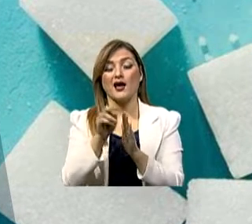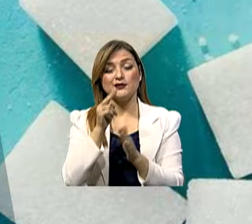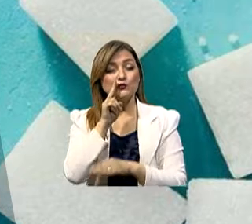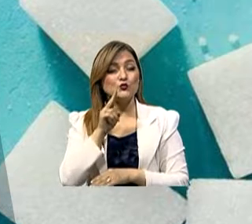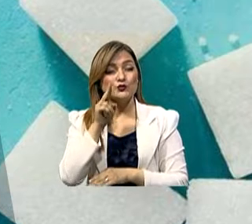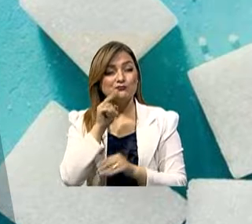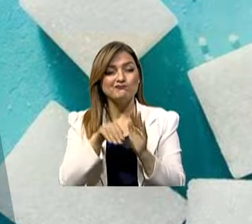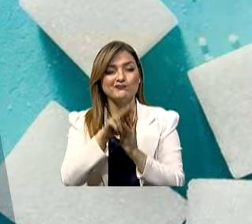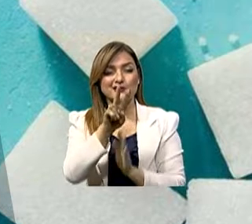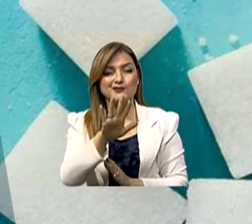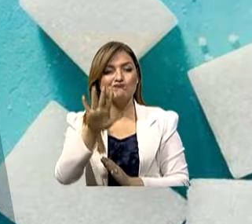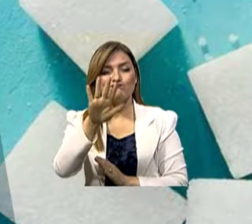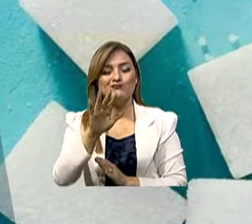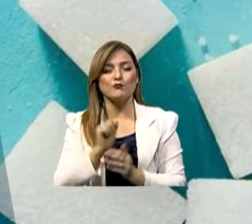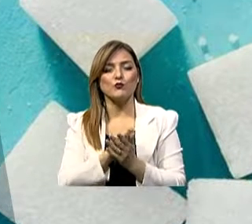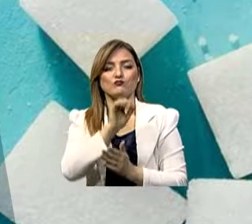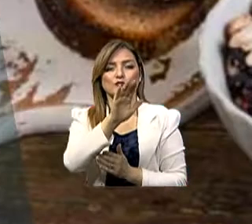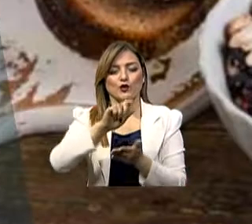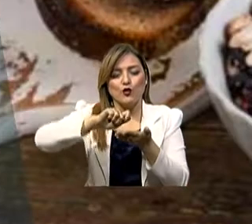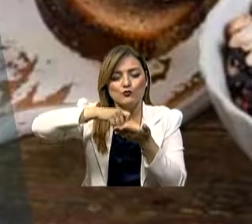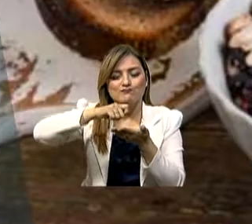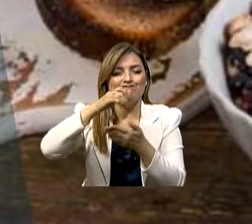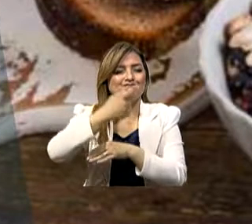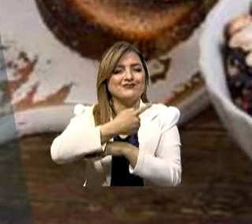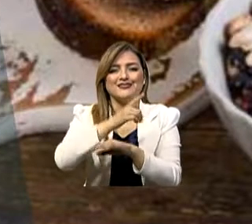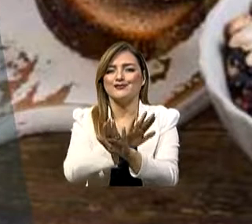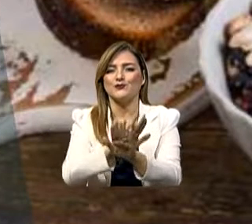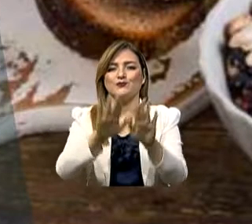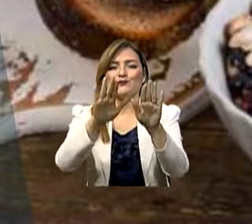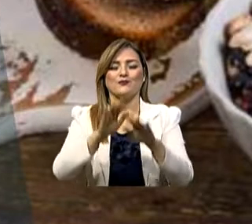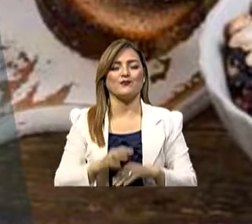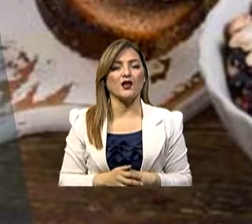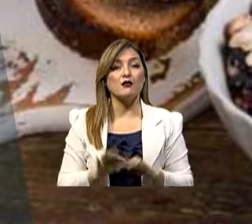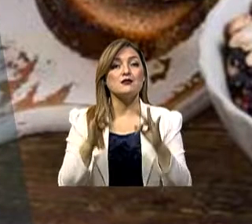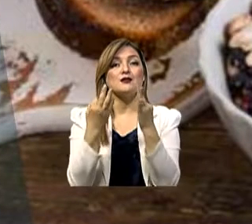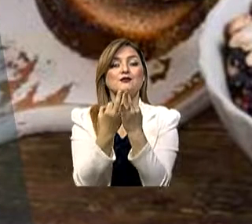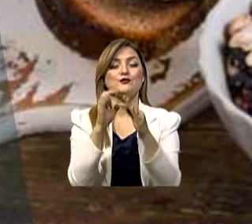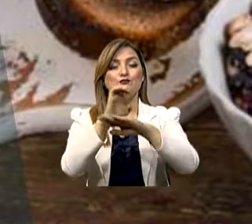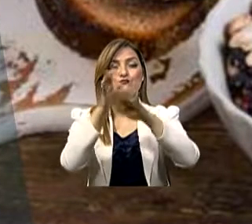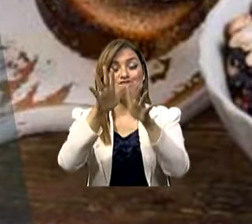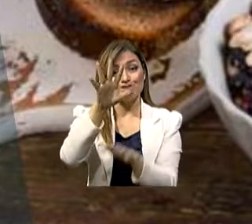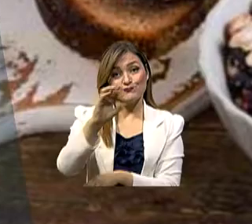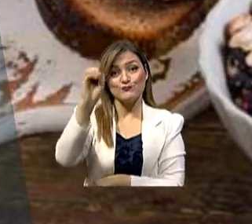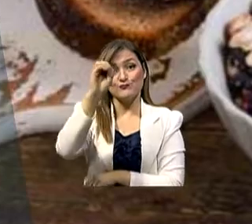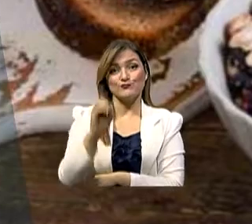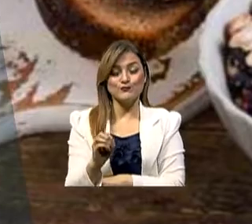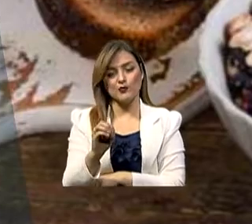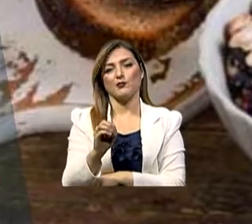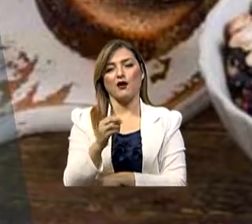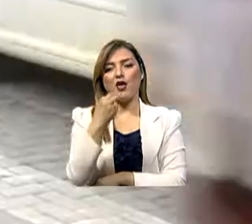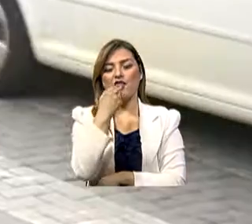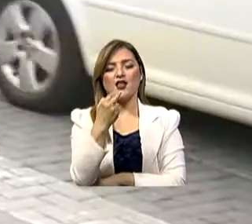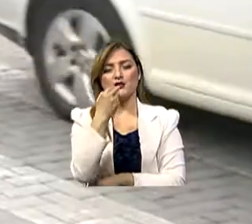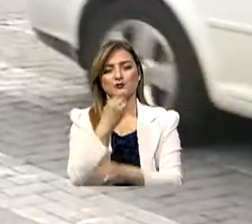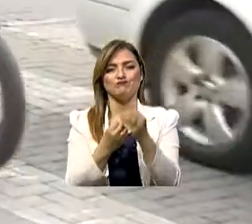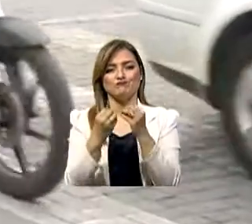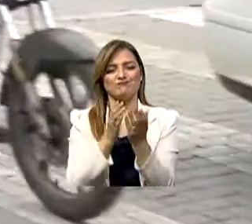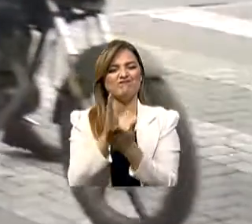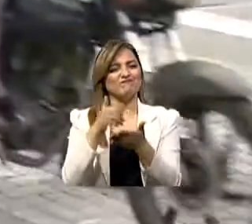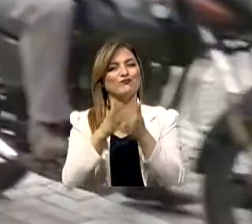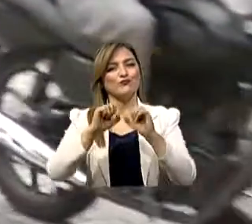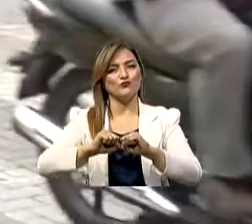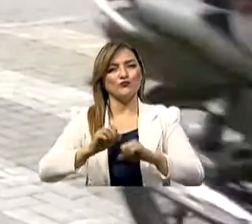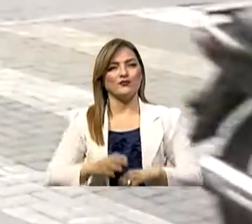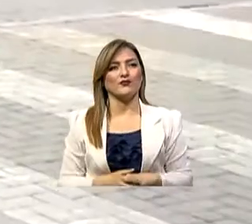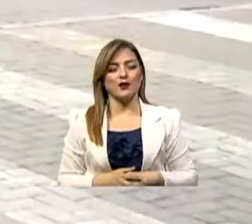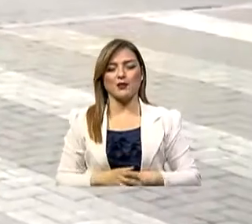equivalente a 5 cucharaditas por día sólo el 50 por ciento de las familias ecuatorianas tiene exceso unas dietas nutritivas y yo le debe escoger